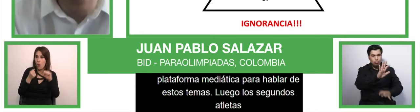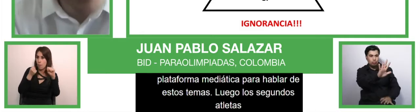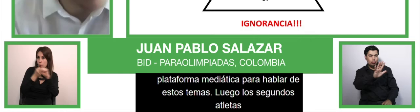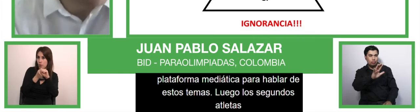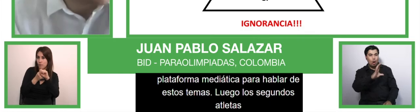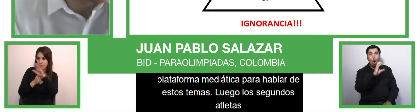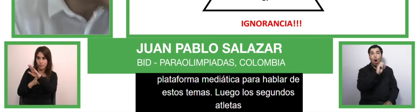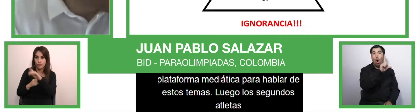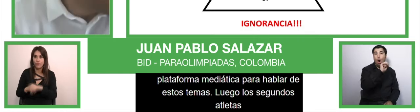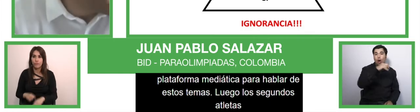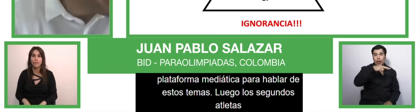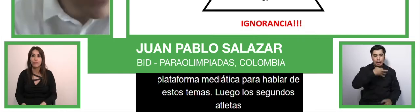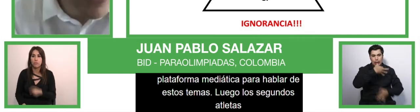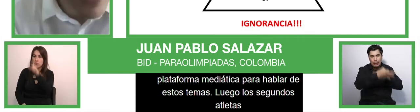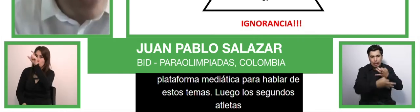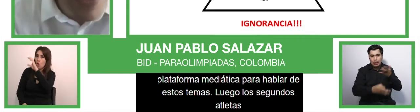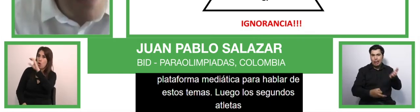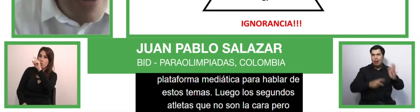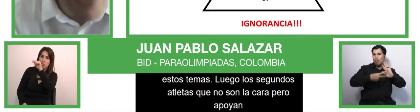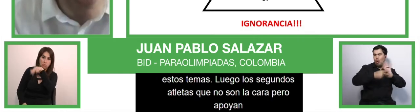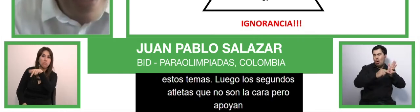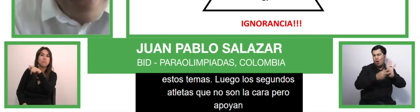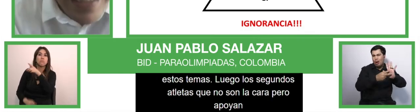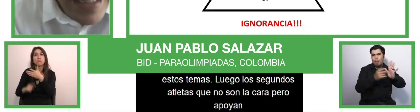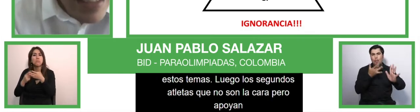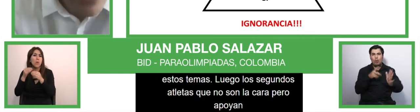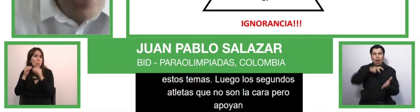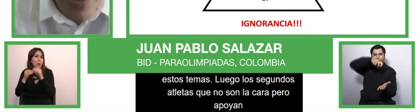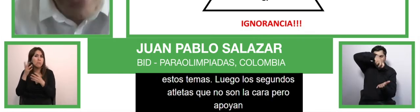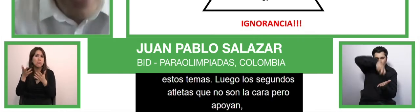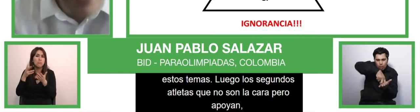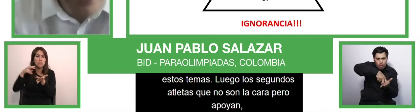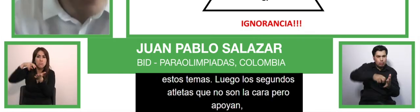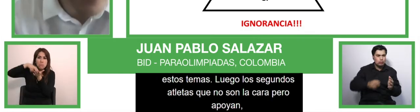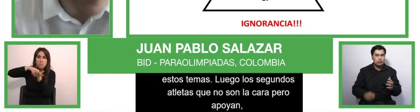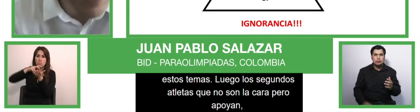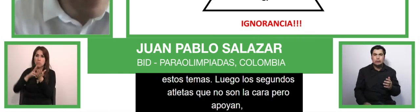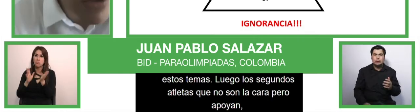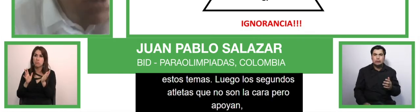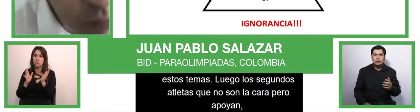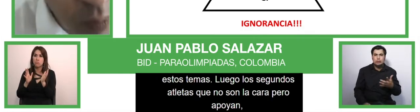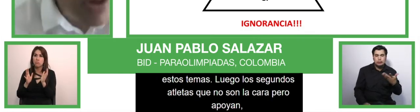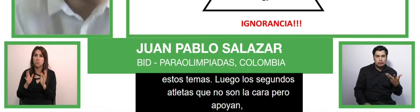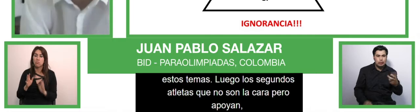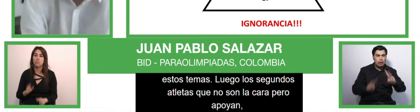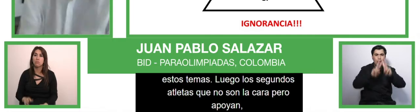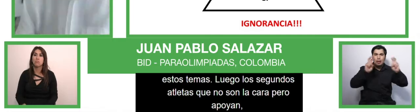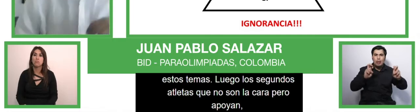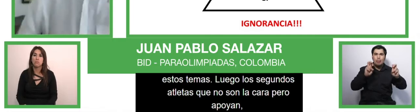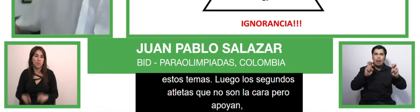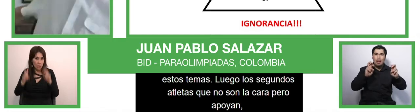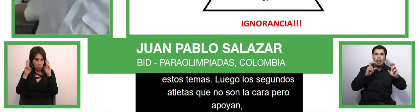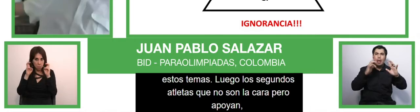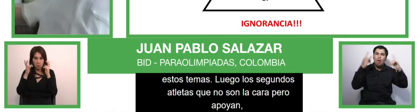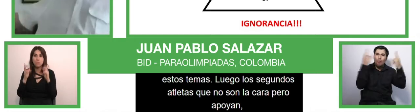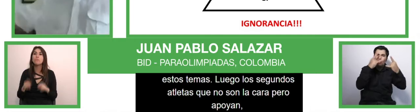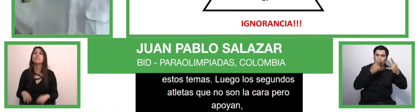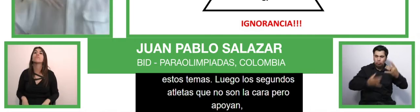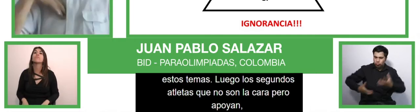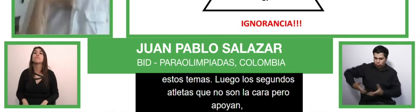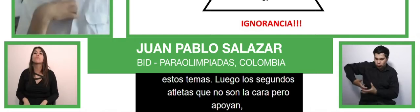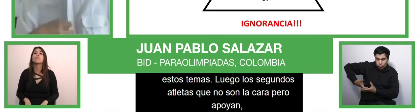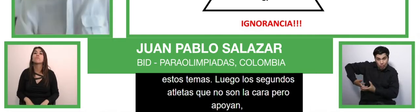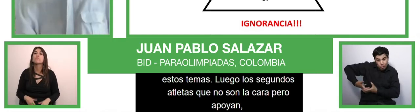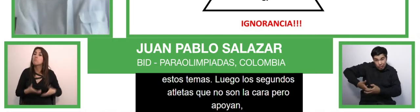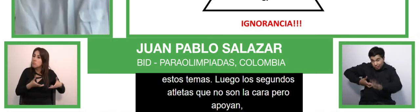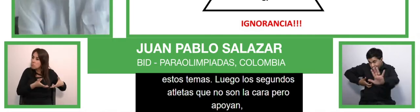Colin Kaepernick, ¿en cuántos problemas no se metió por arrodillarse durante los eventos de fútbol americano? Yo no